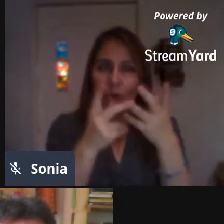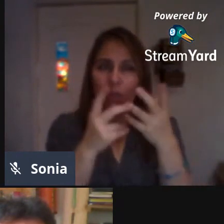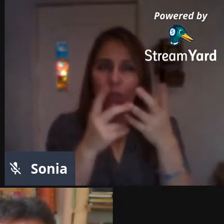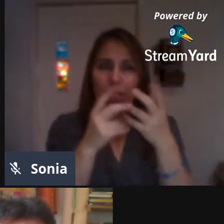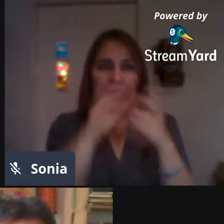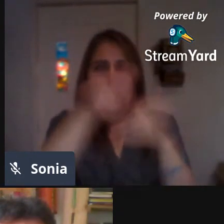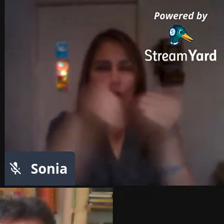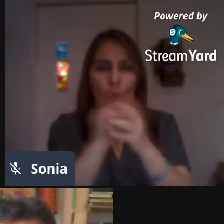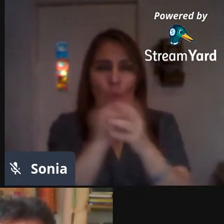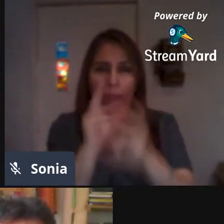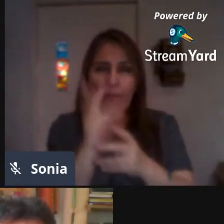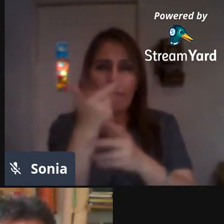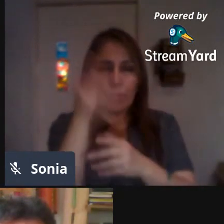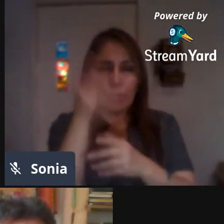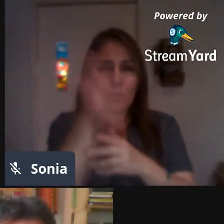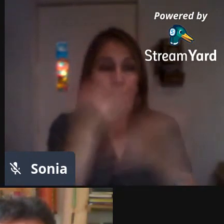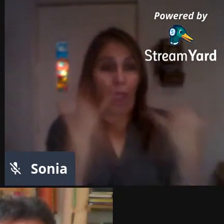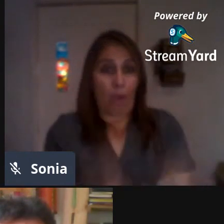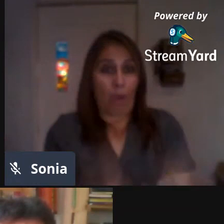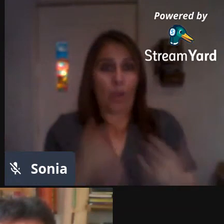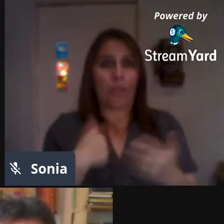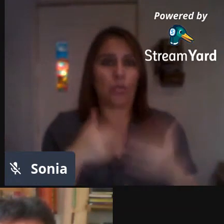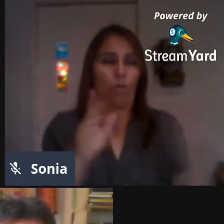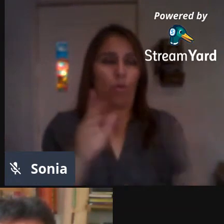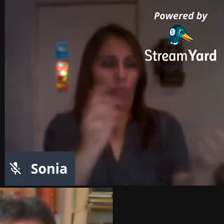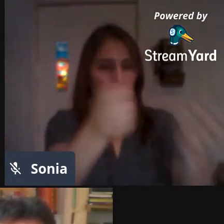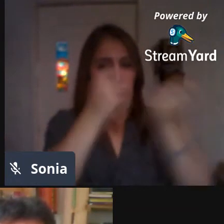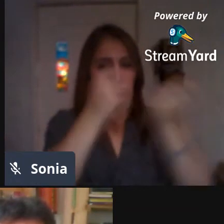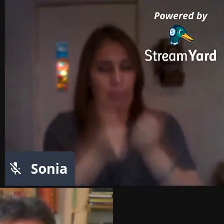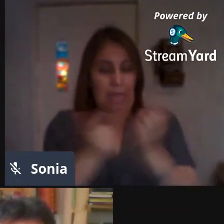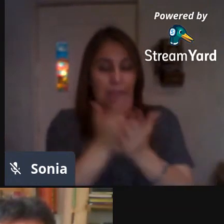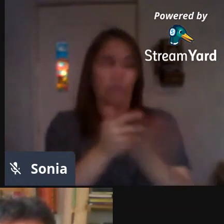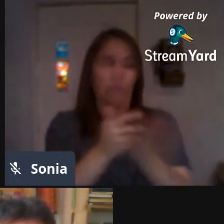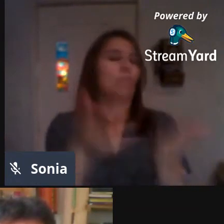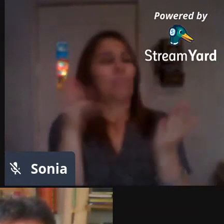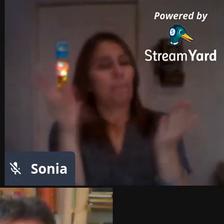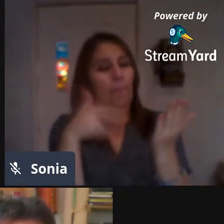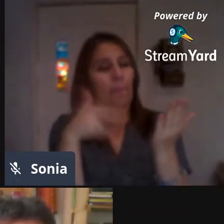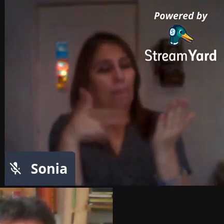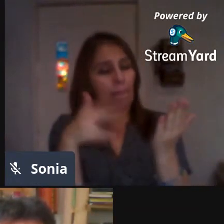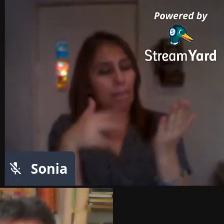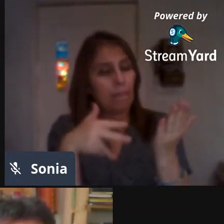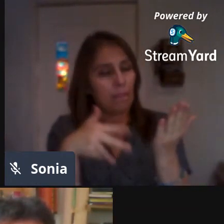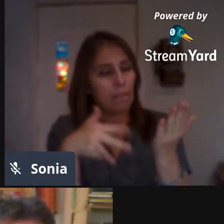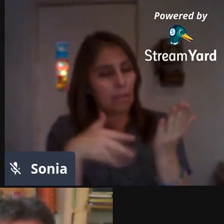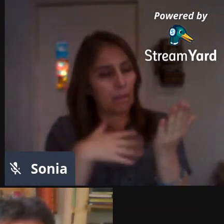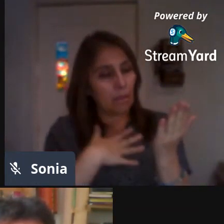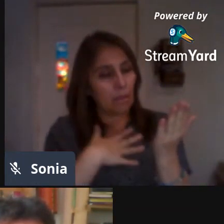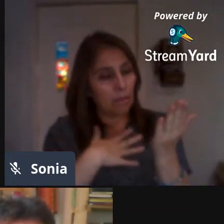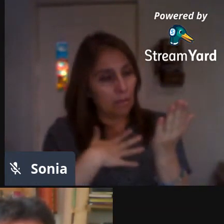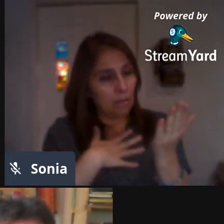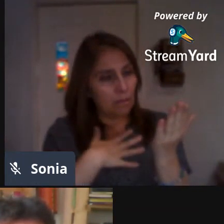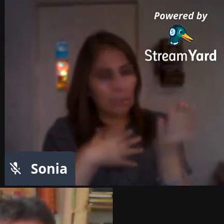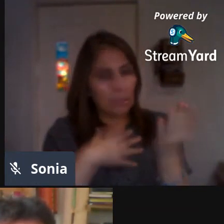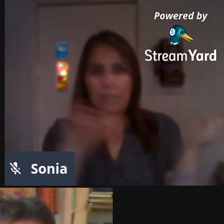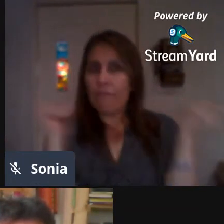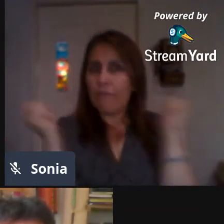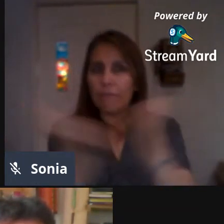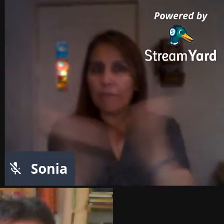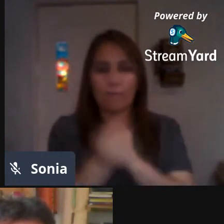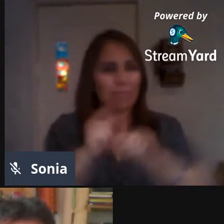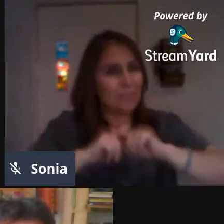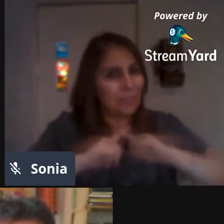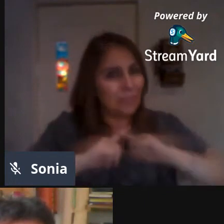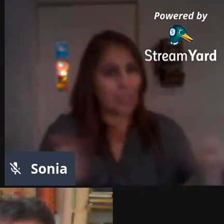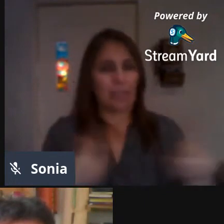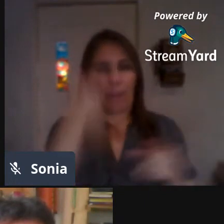para mí se ha convertido en libro entonces el espectador financió estos viajes cierto recuerden ustedes